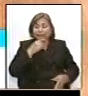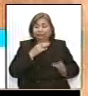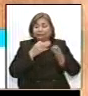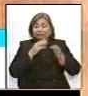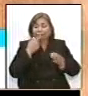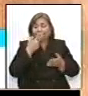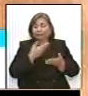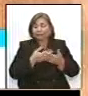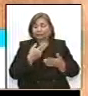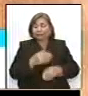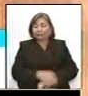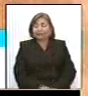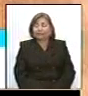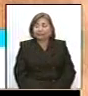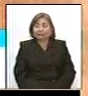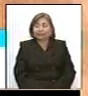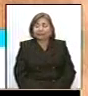imagen,